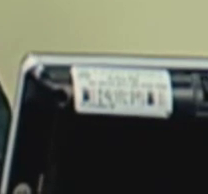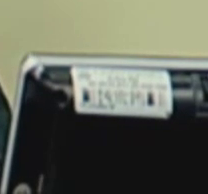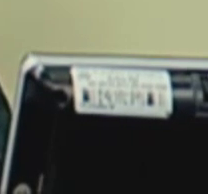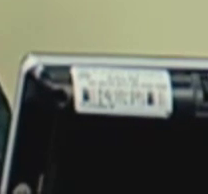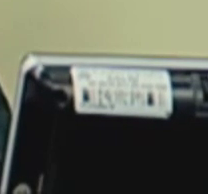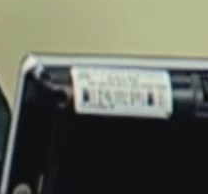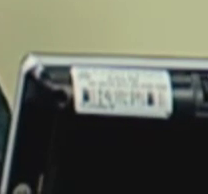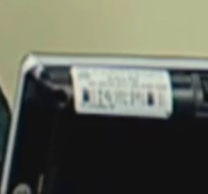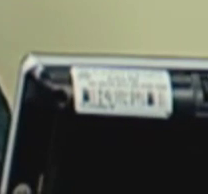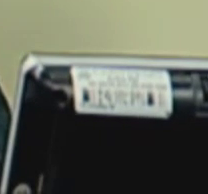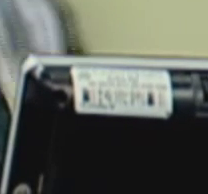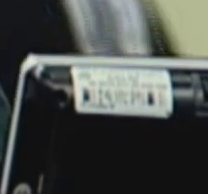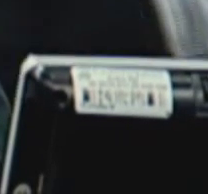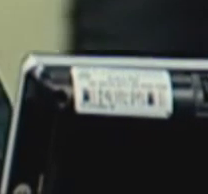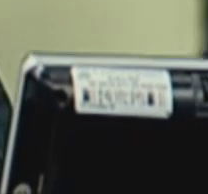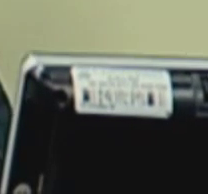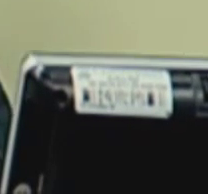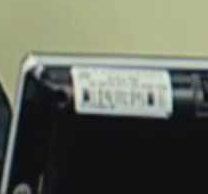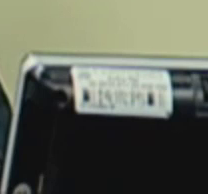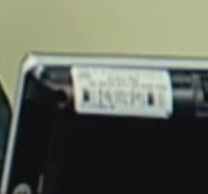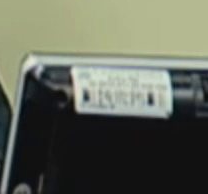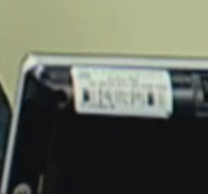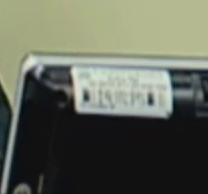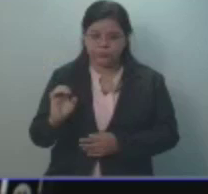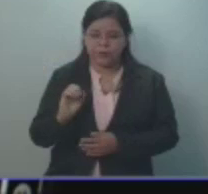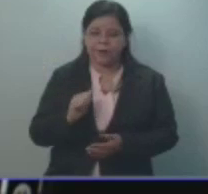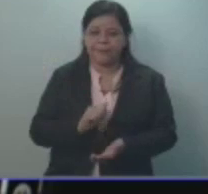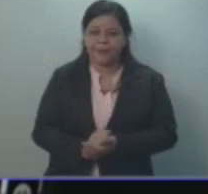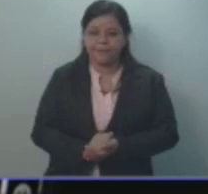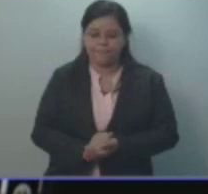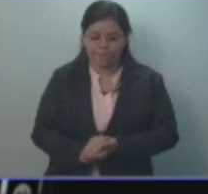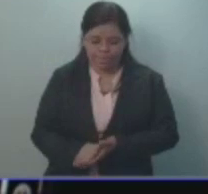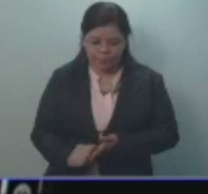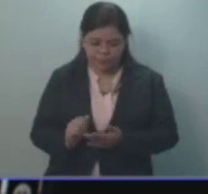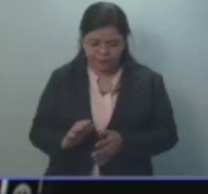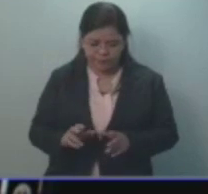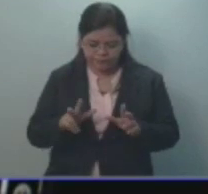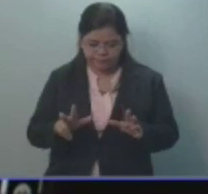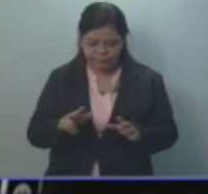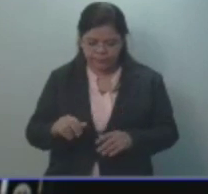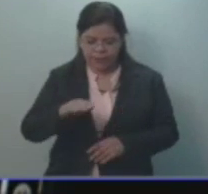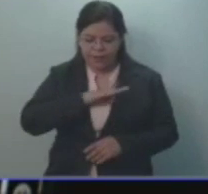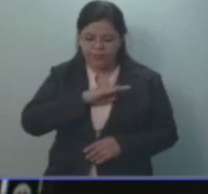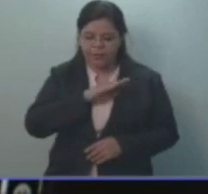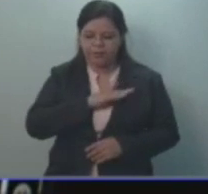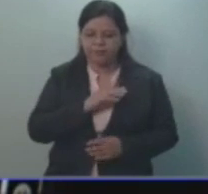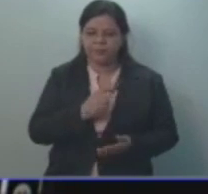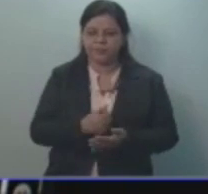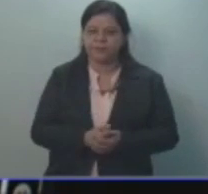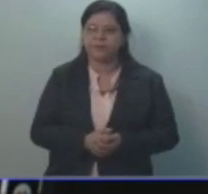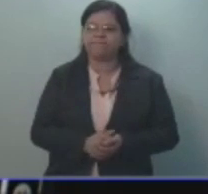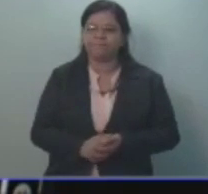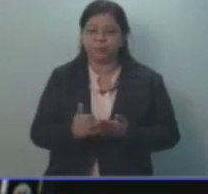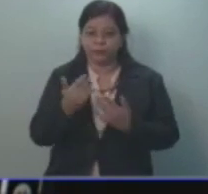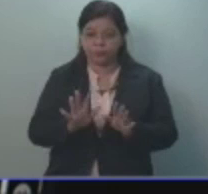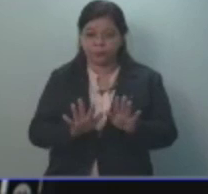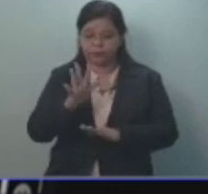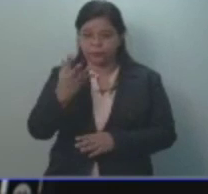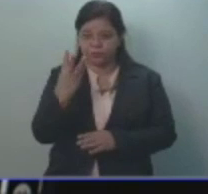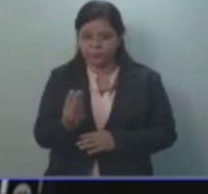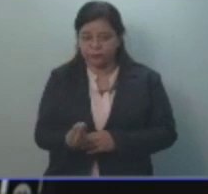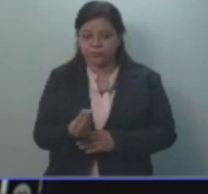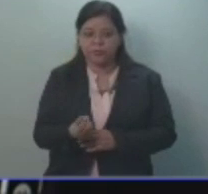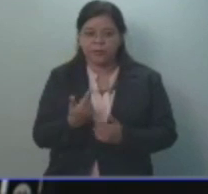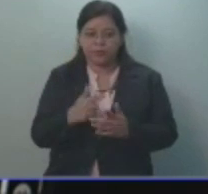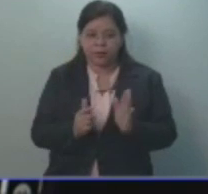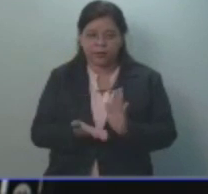del presente año, el Tribunal Supremo Electoral hizo público el acuerdo de fecha 10 de septiembre, mediante el cual acuerdan extender por 15 días el plazo